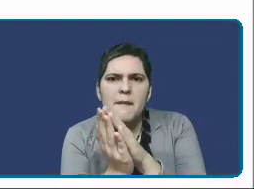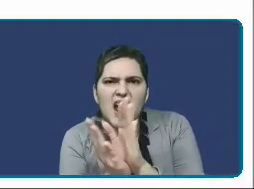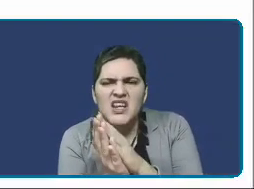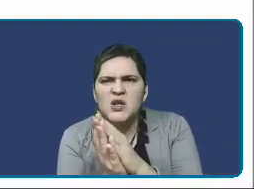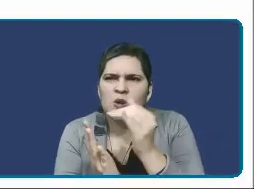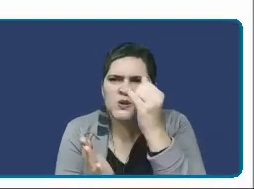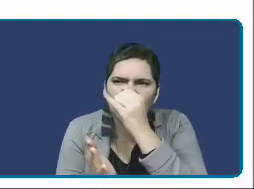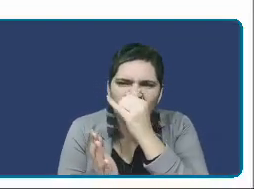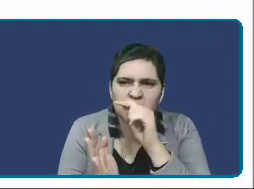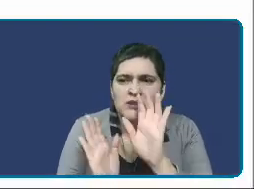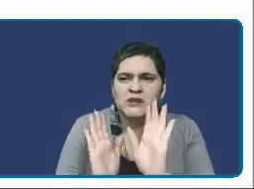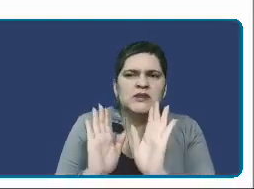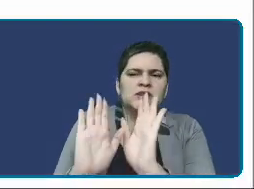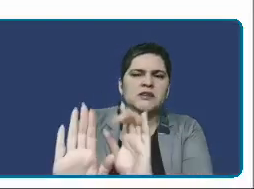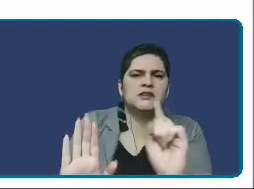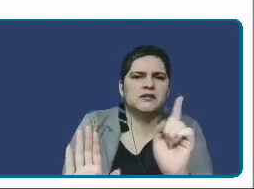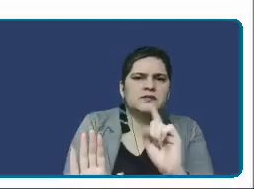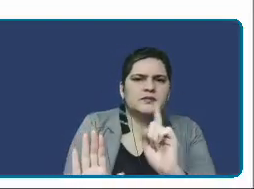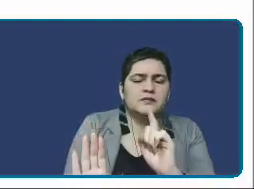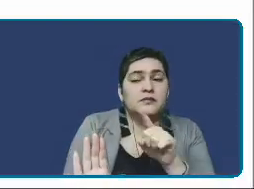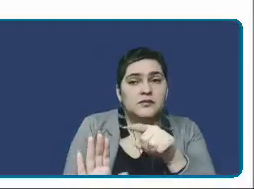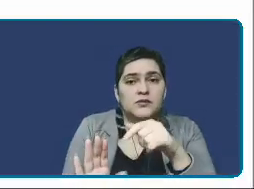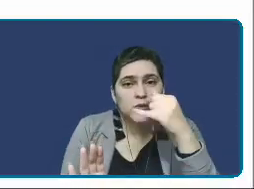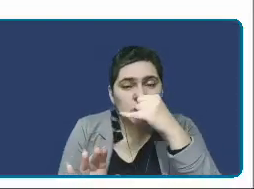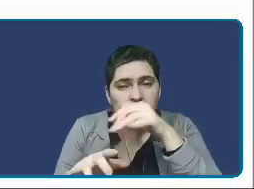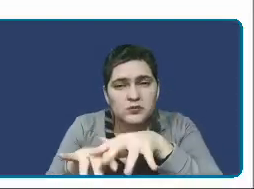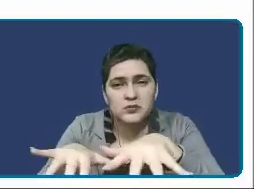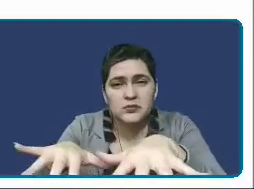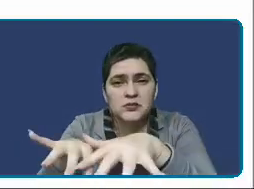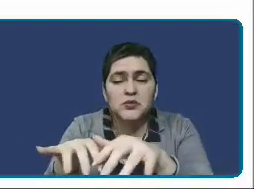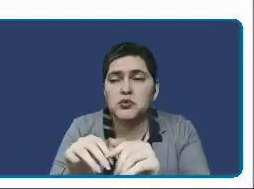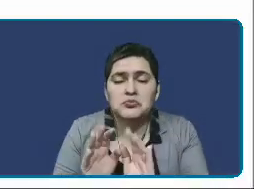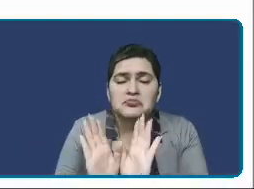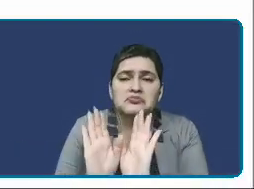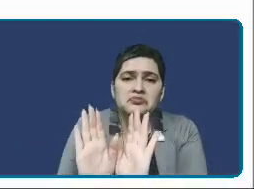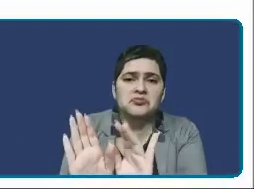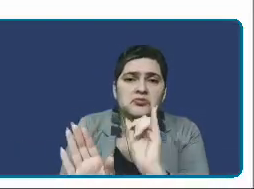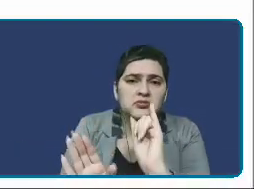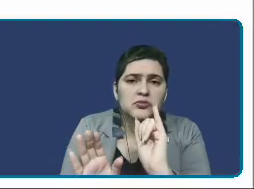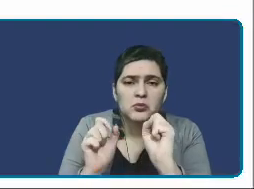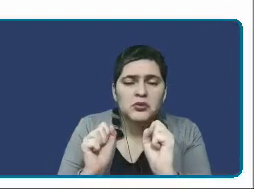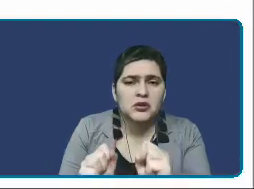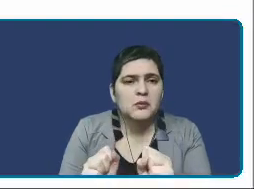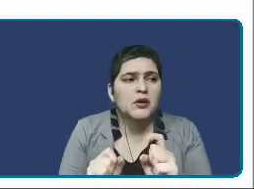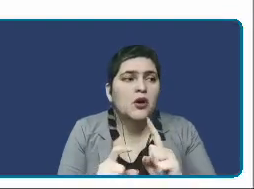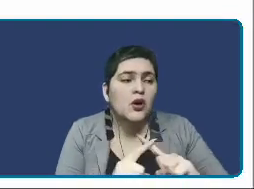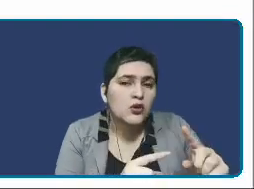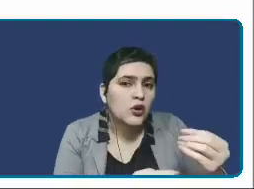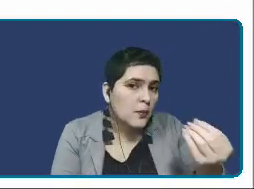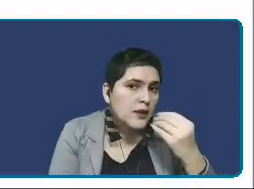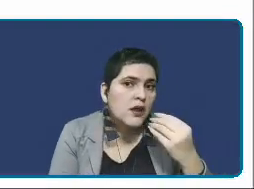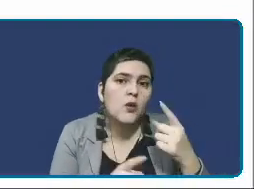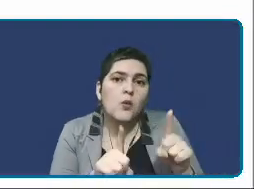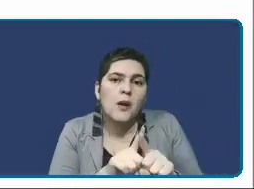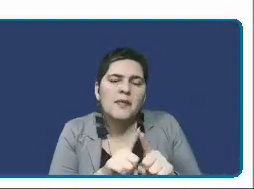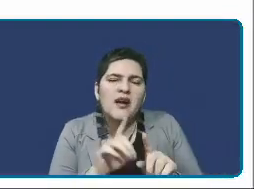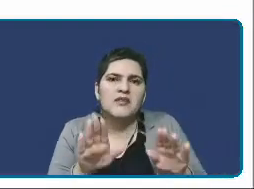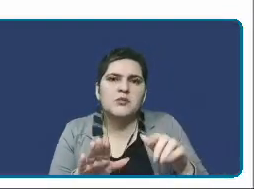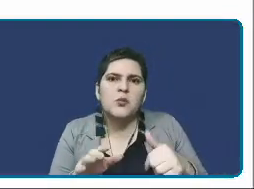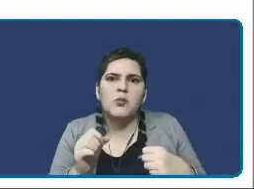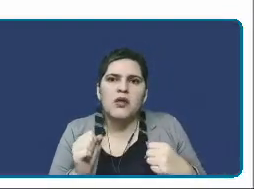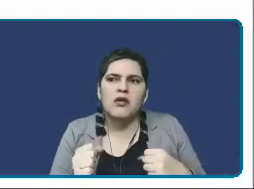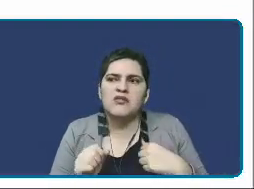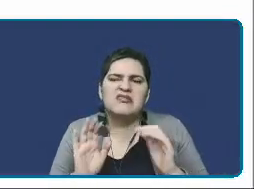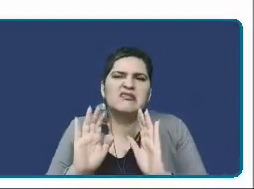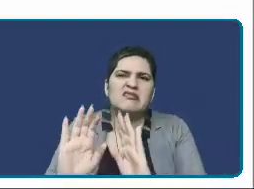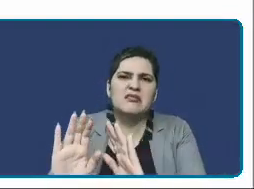sé específicamente que tienen contaminación, puedo evitar consumirlo y me puedo entonces provocar un daño por no tener los ácidos grasos